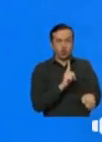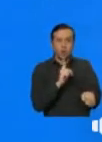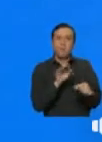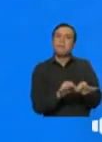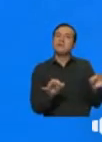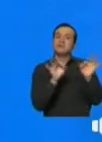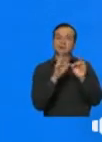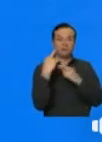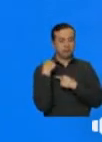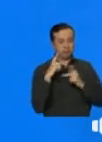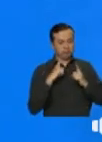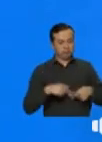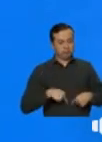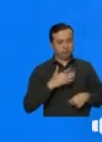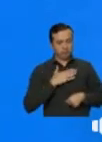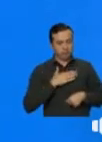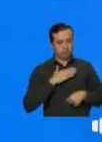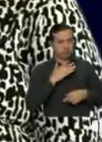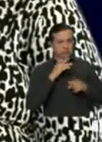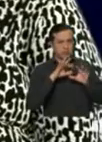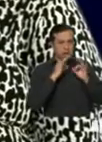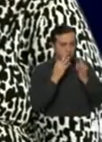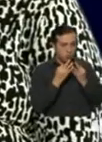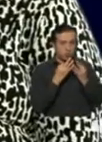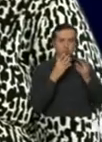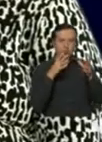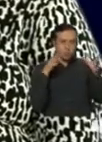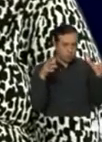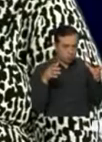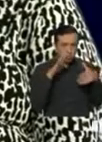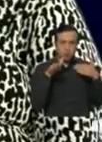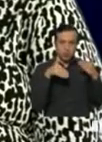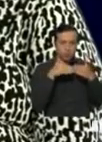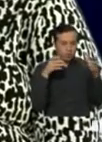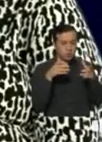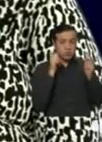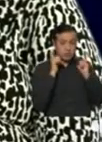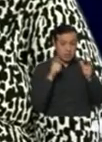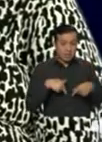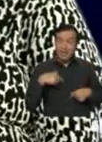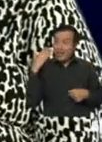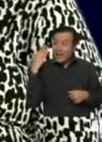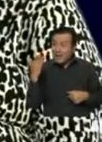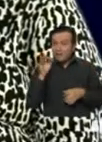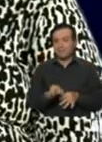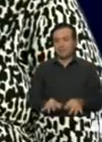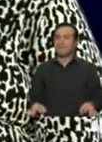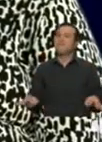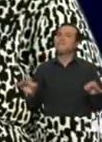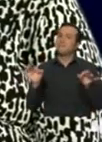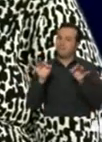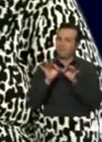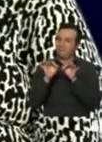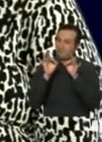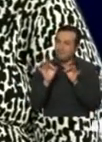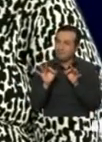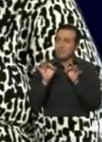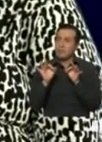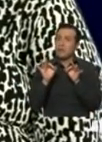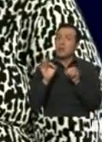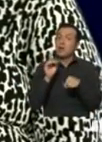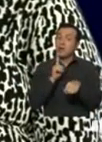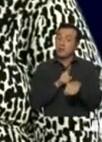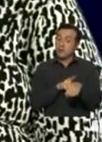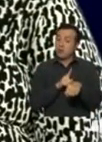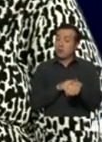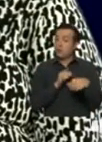salud, nuestra salud y la salud pública. Así es. Esa va a ser la diferencia. Y todavía hay una ventana de